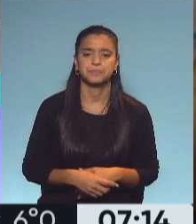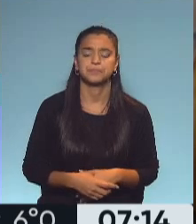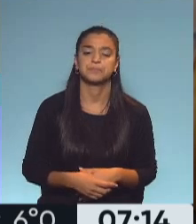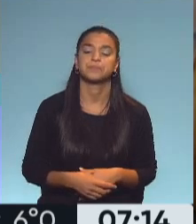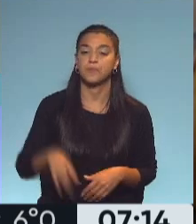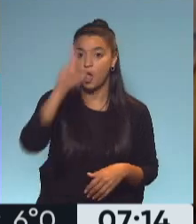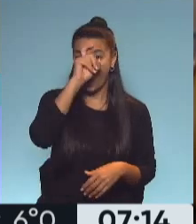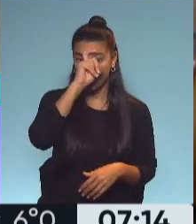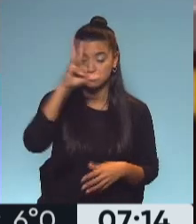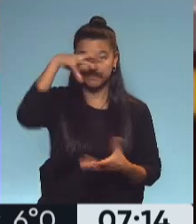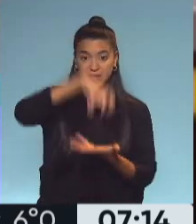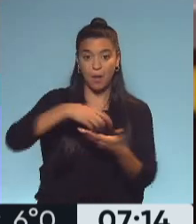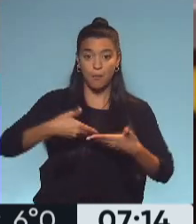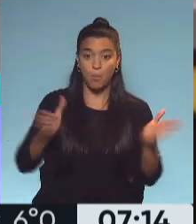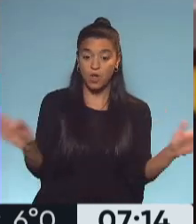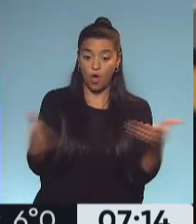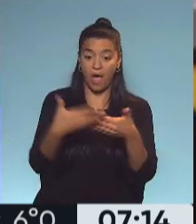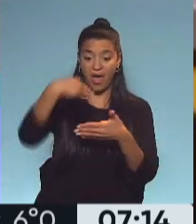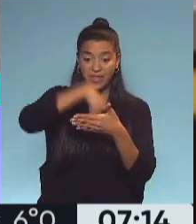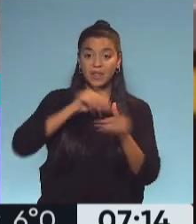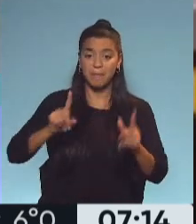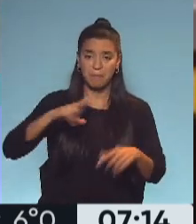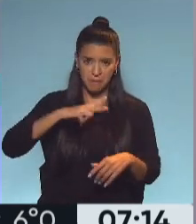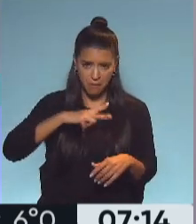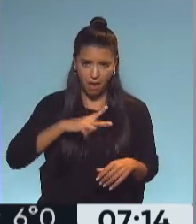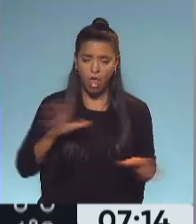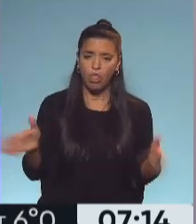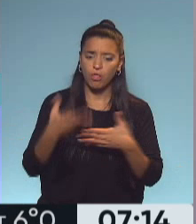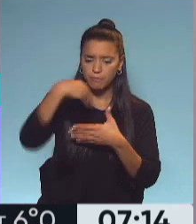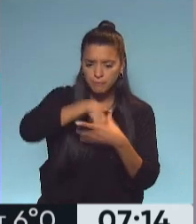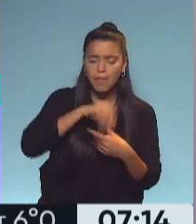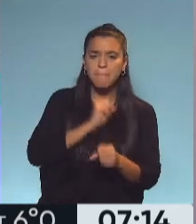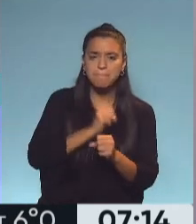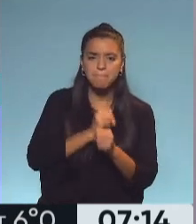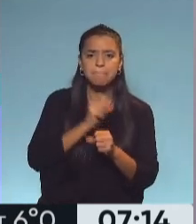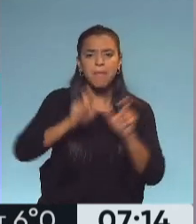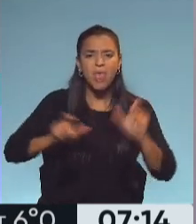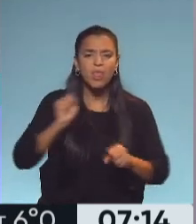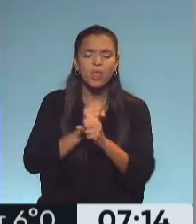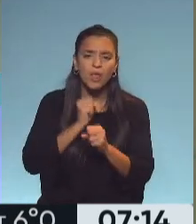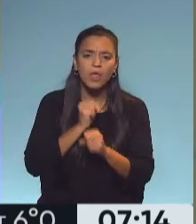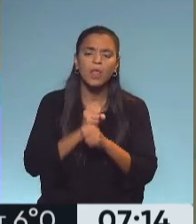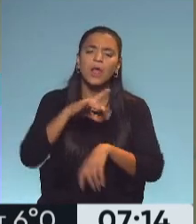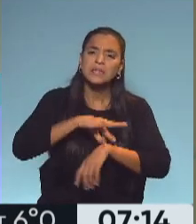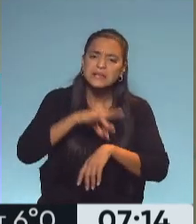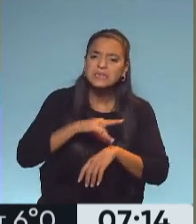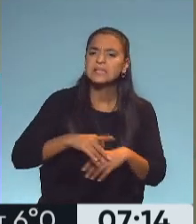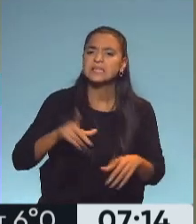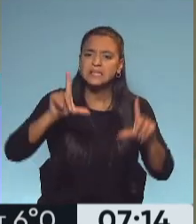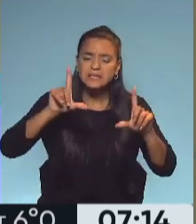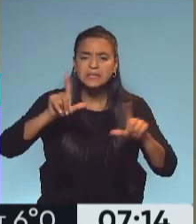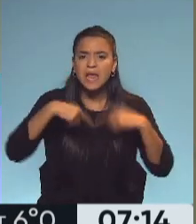patas adentro de los hospitales públicos y centros privados de salud, los médicos que se desempeñan en el área de terapia intensiva están